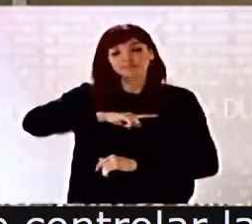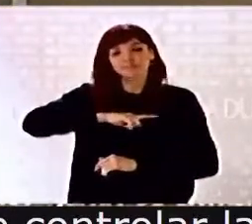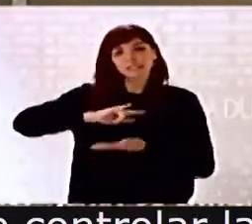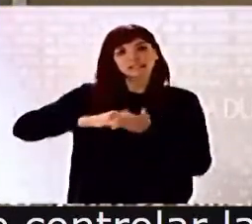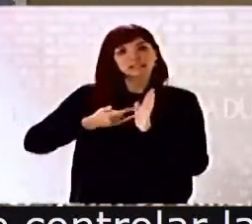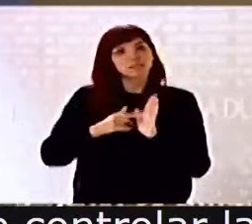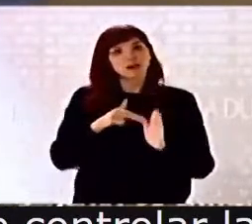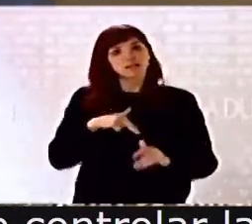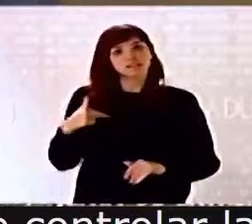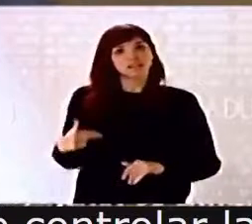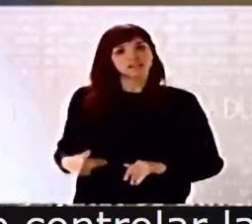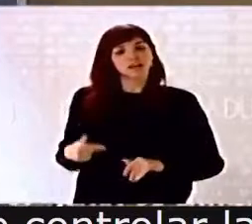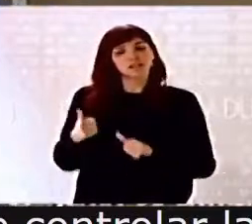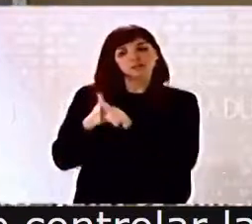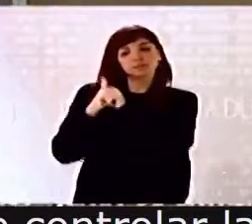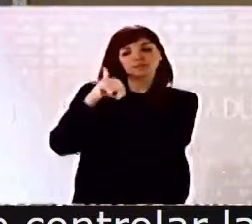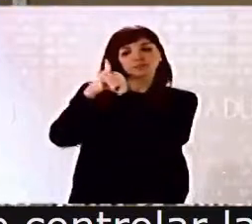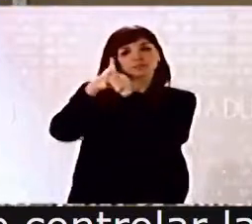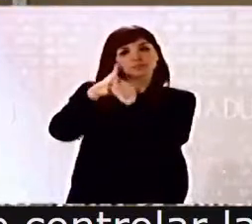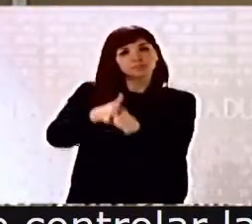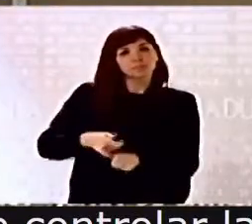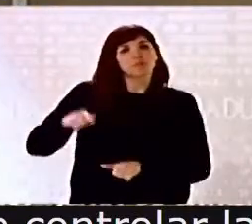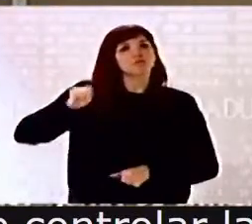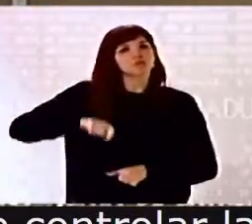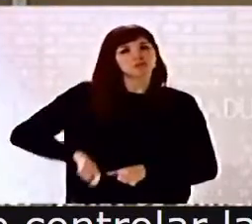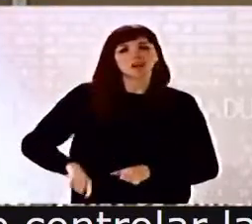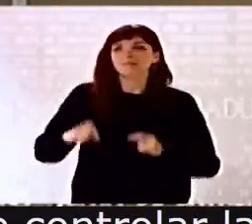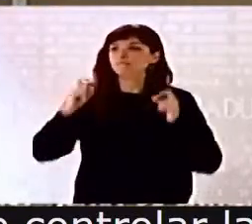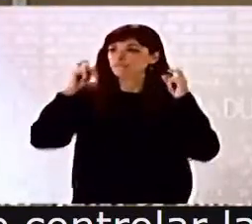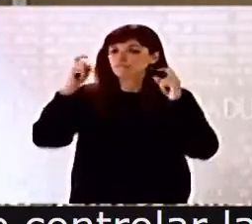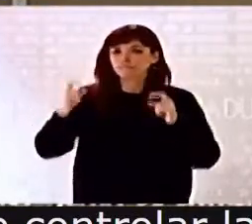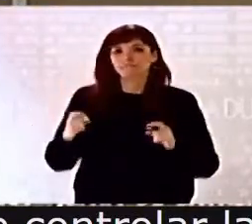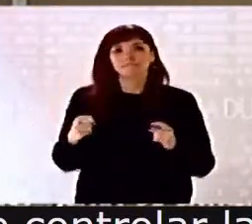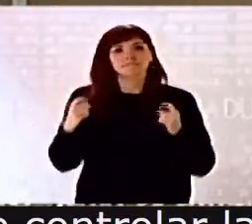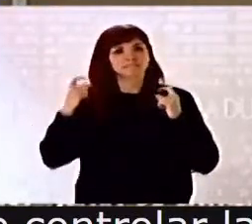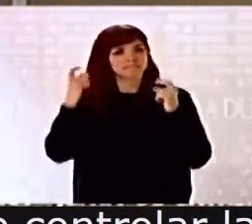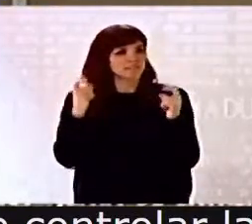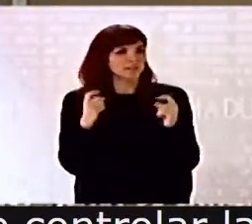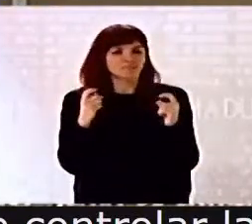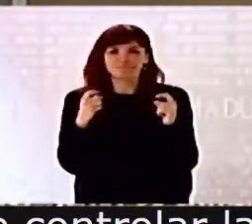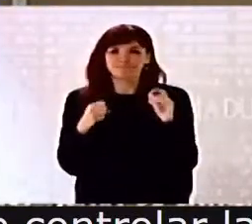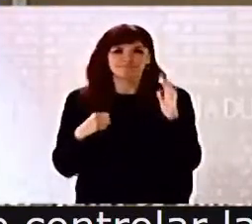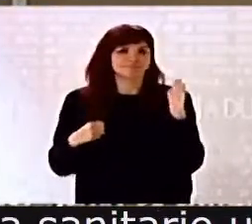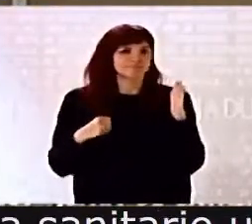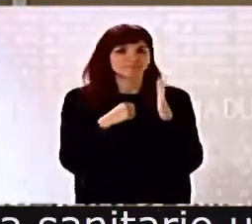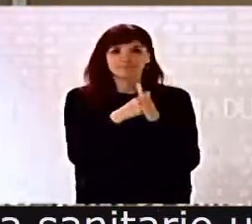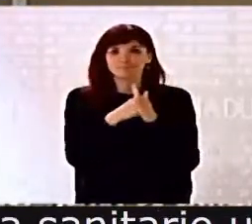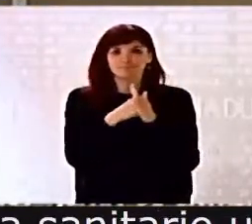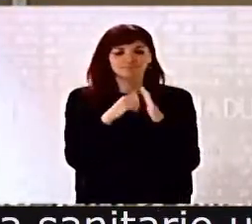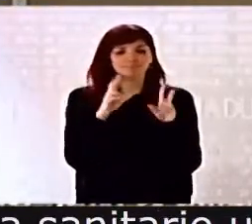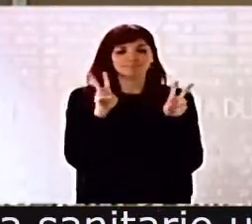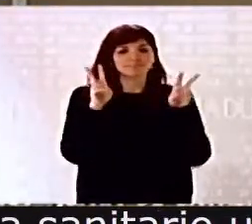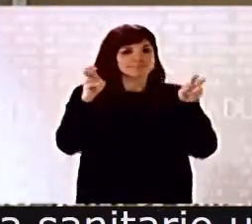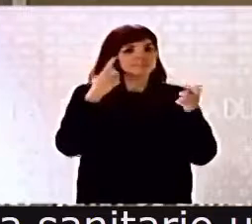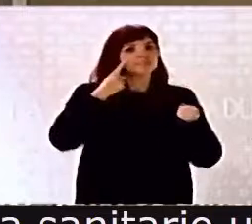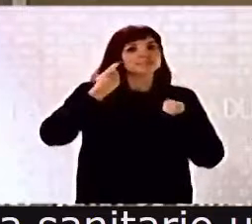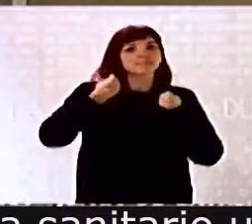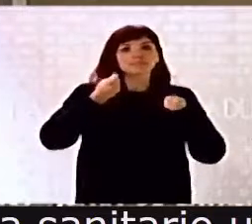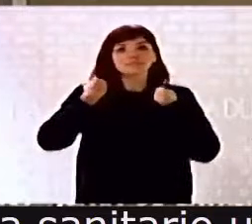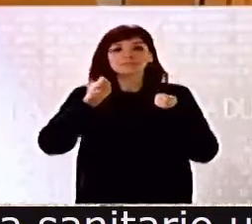sistema sanitario, están realizando nuestros profesionales un esfuerzo inmenso en el control de la